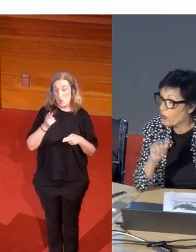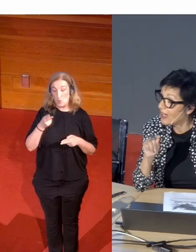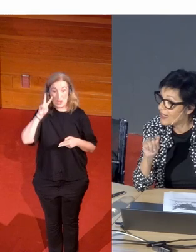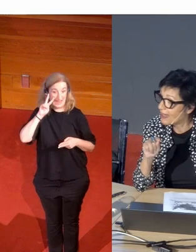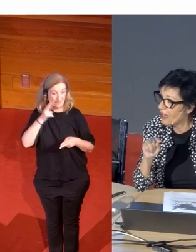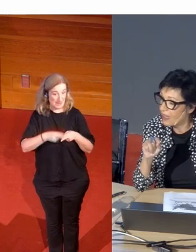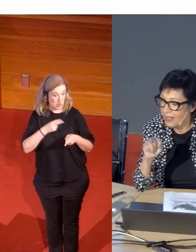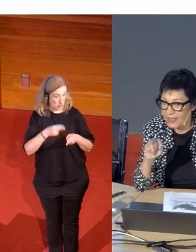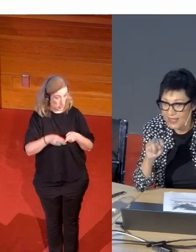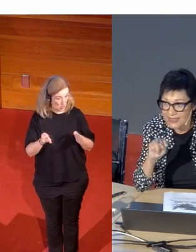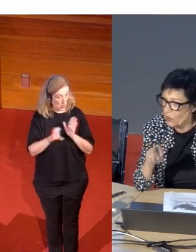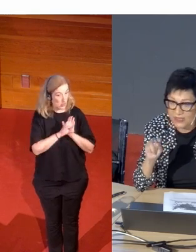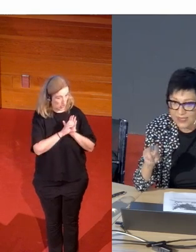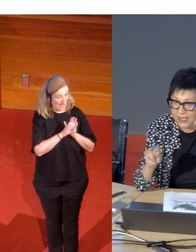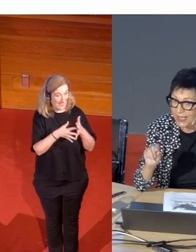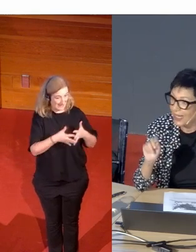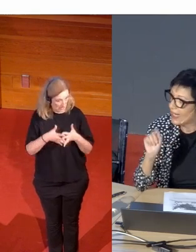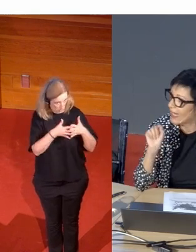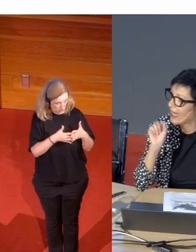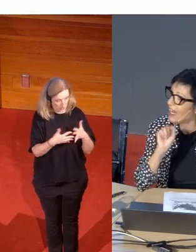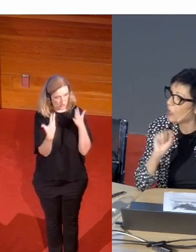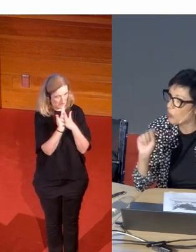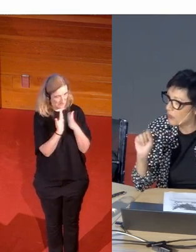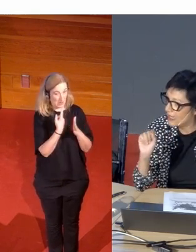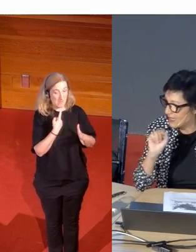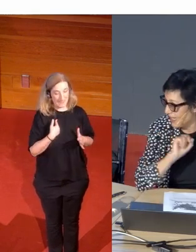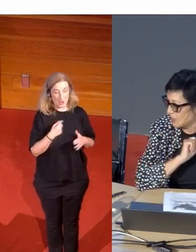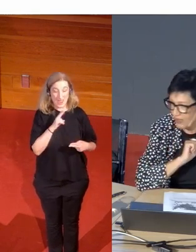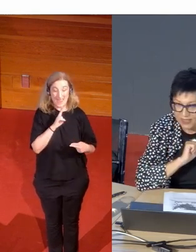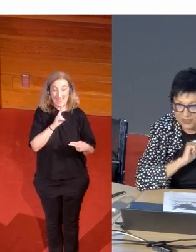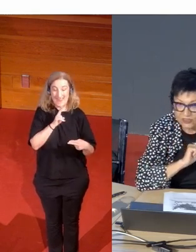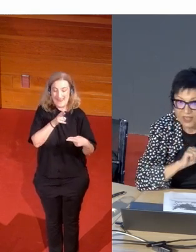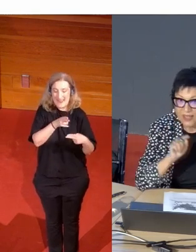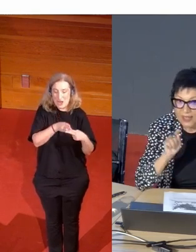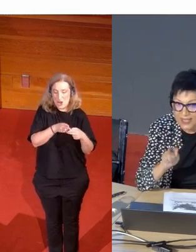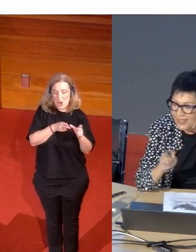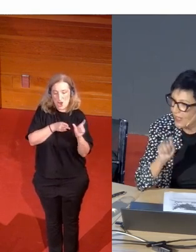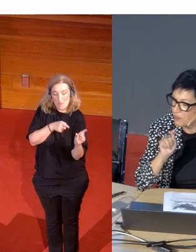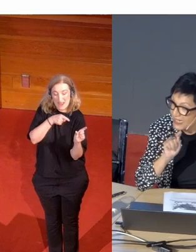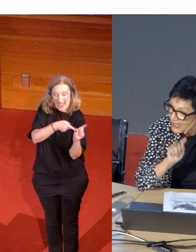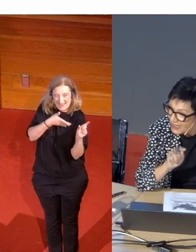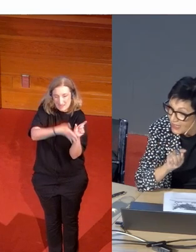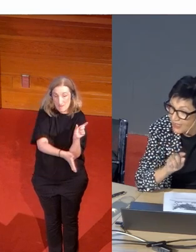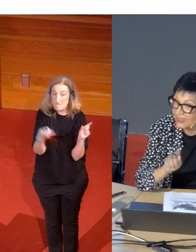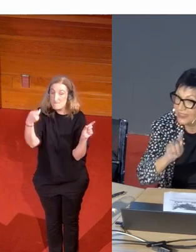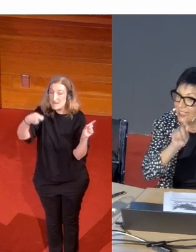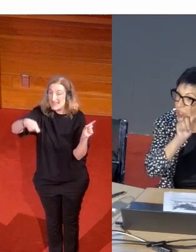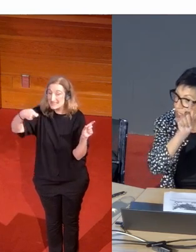un constitucionalista estadounidense en el nombre está la explicación es el